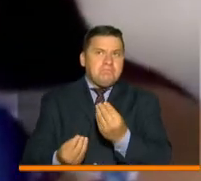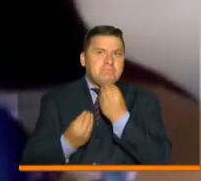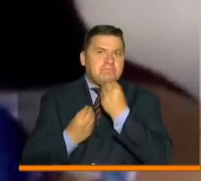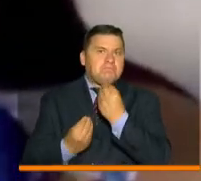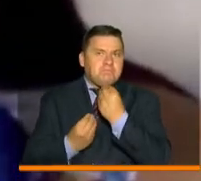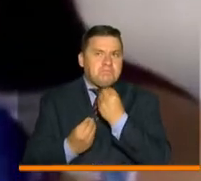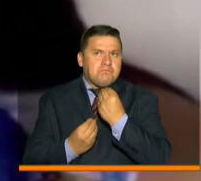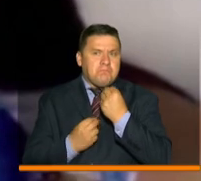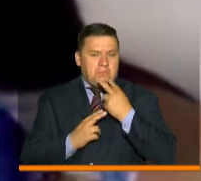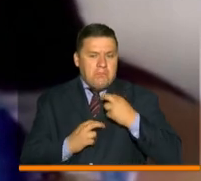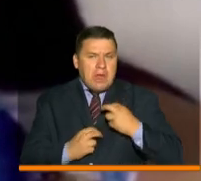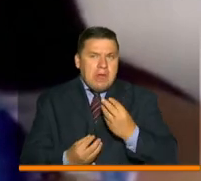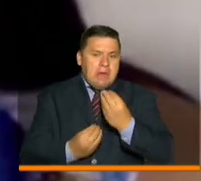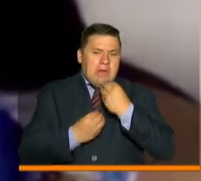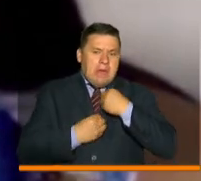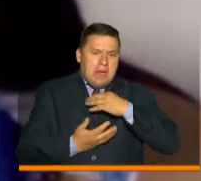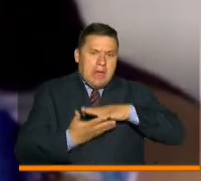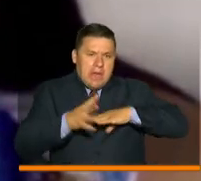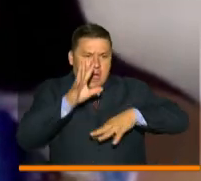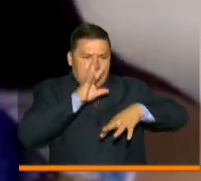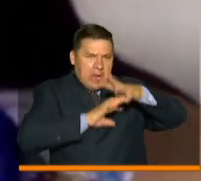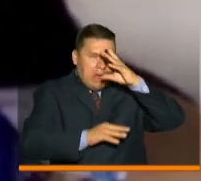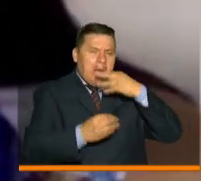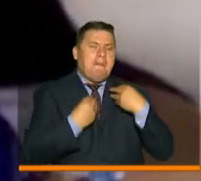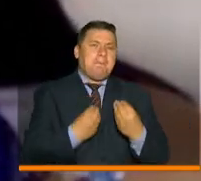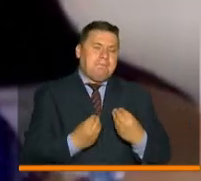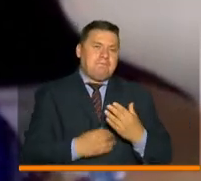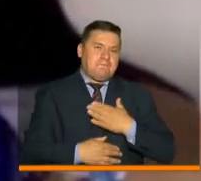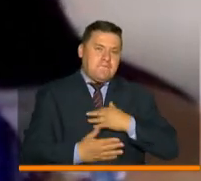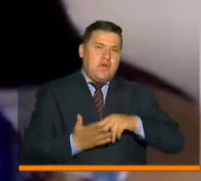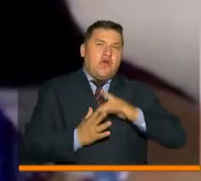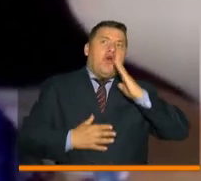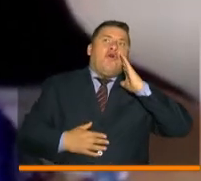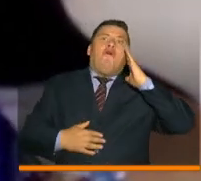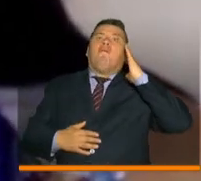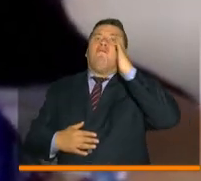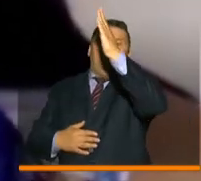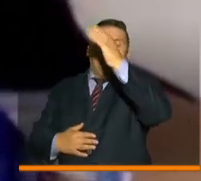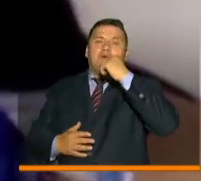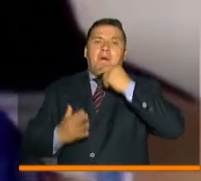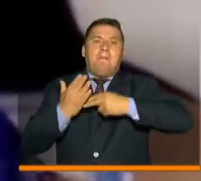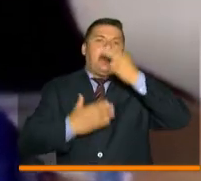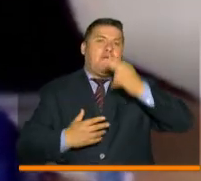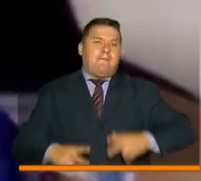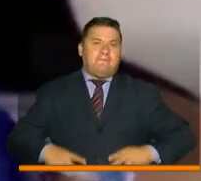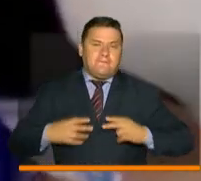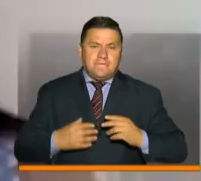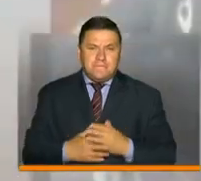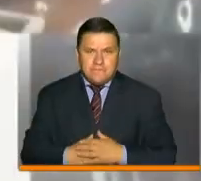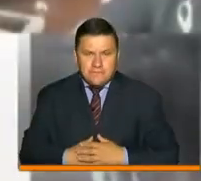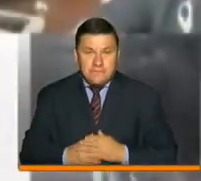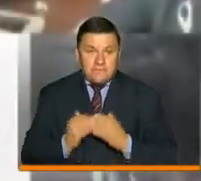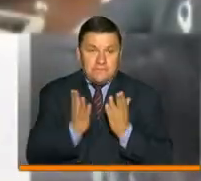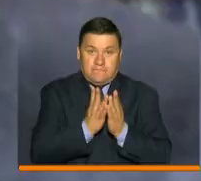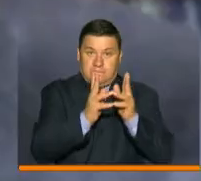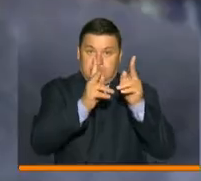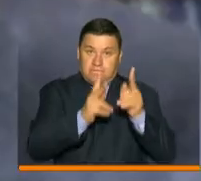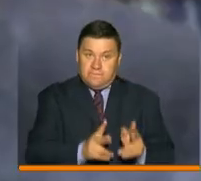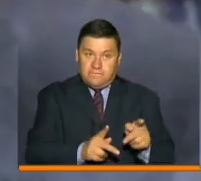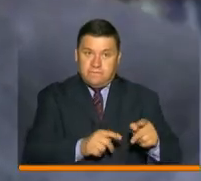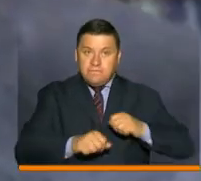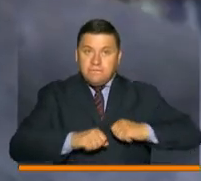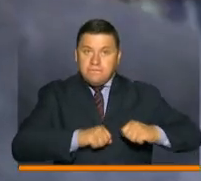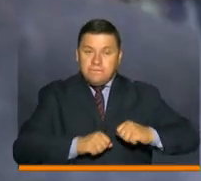inculcan aprendizajes que nos sirven para pues, nuestro futuro o nuestro proyecto de vida. El estudiante es